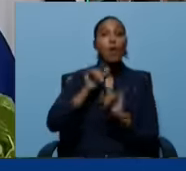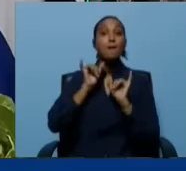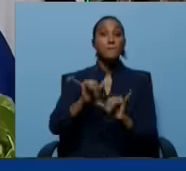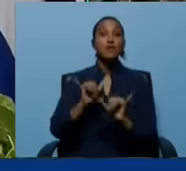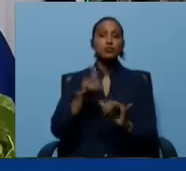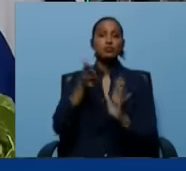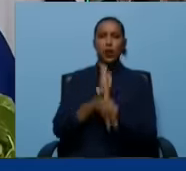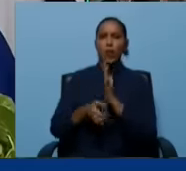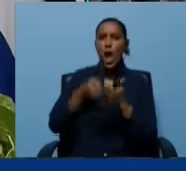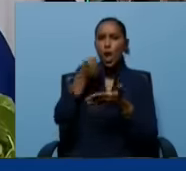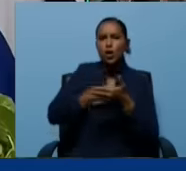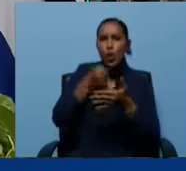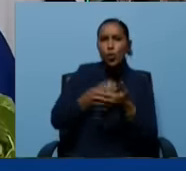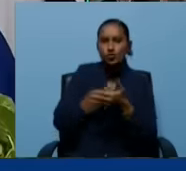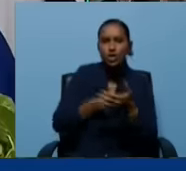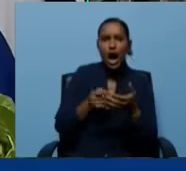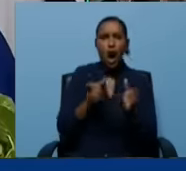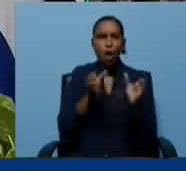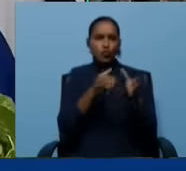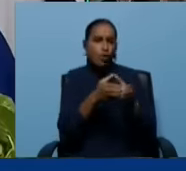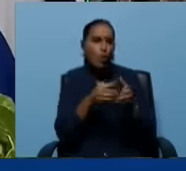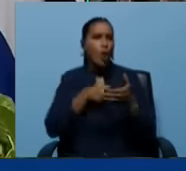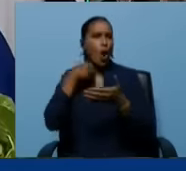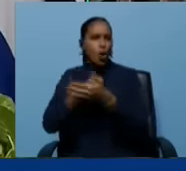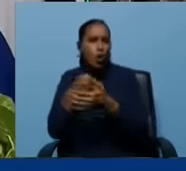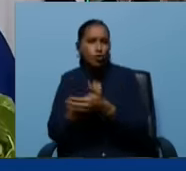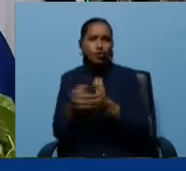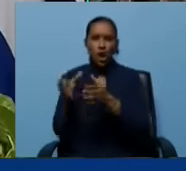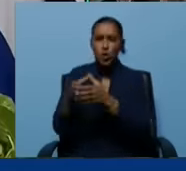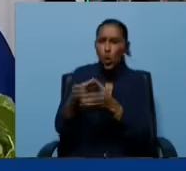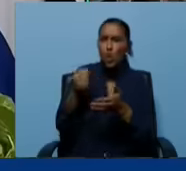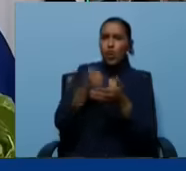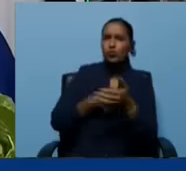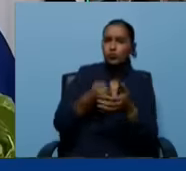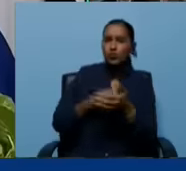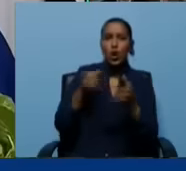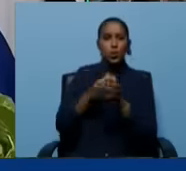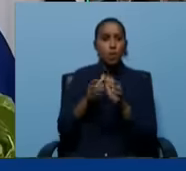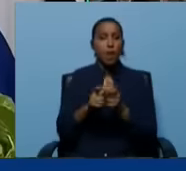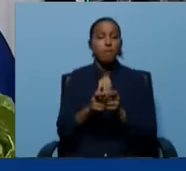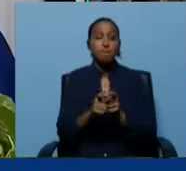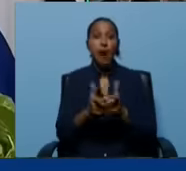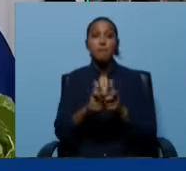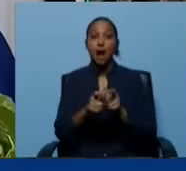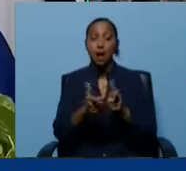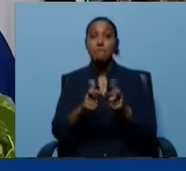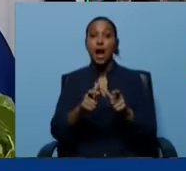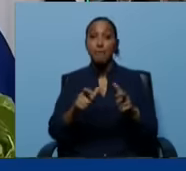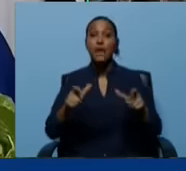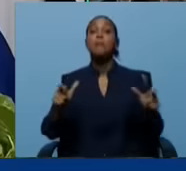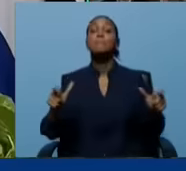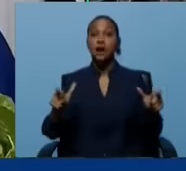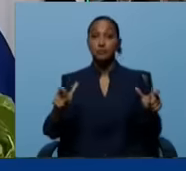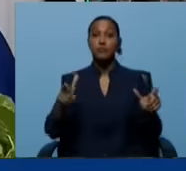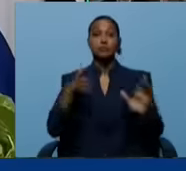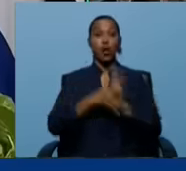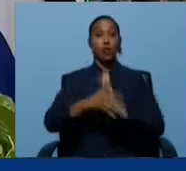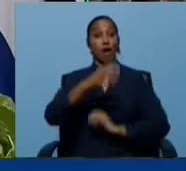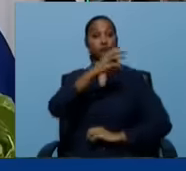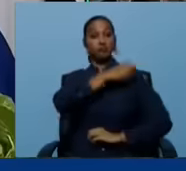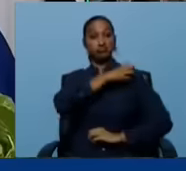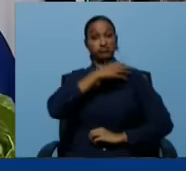por diferentes lados. Generales sandinistas de 70 años